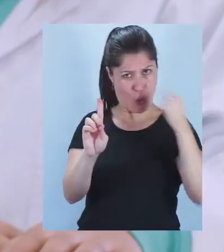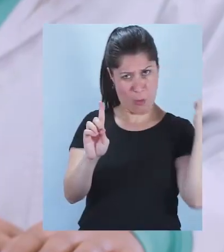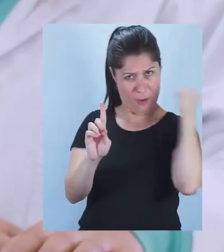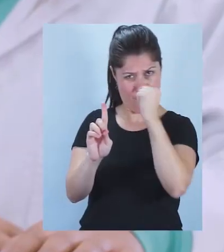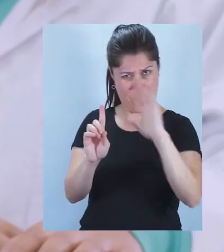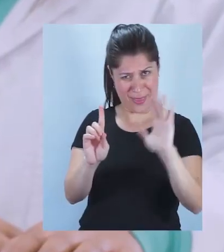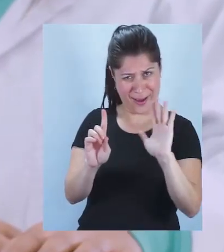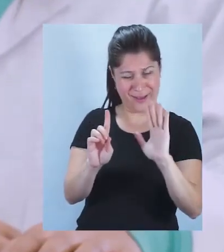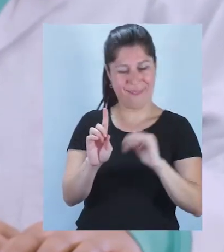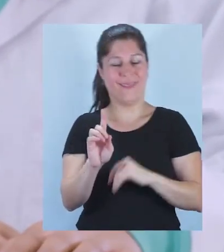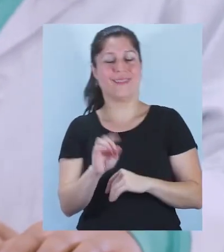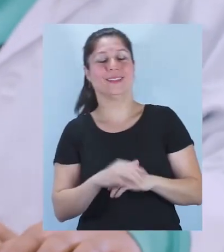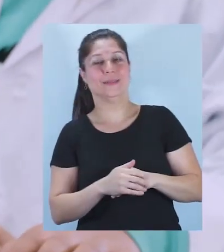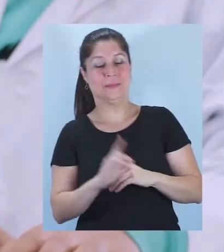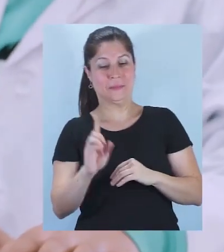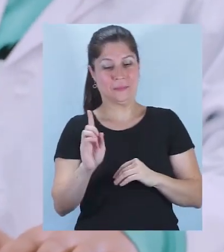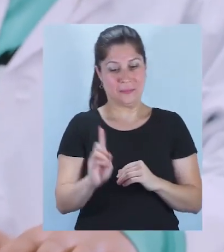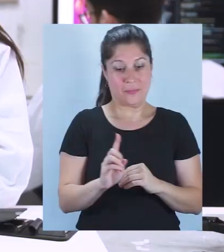nadie.